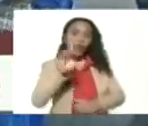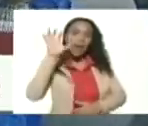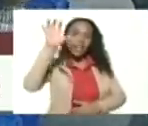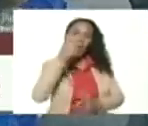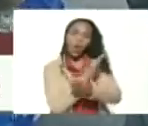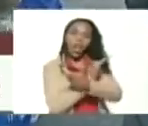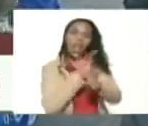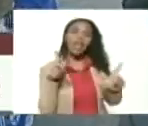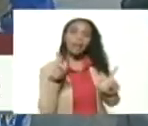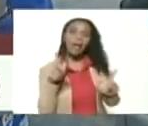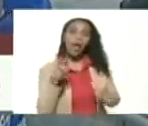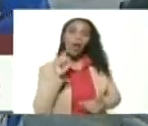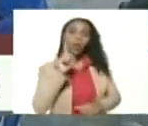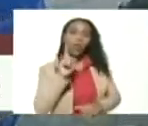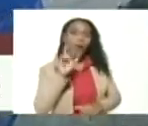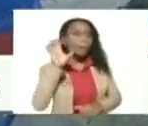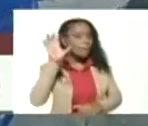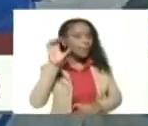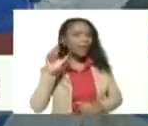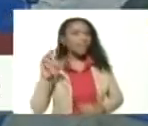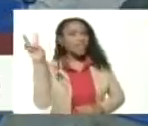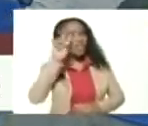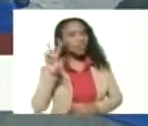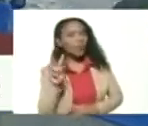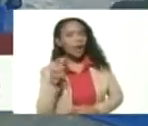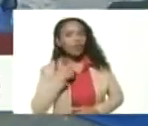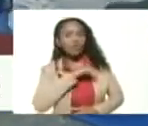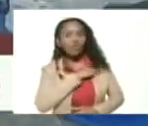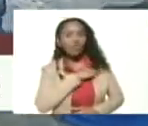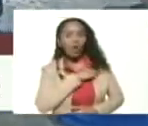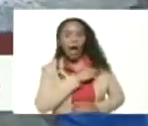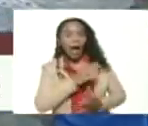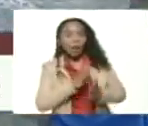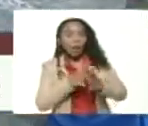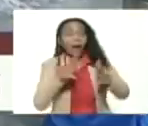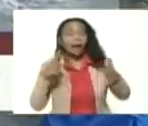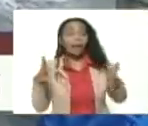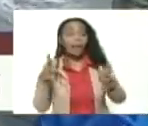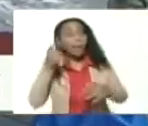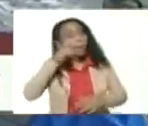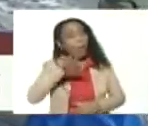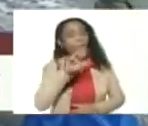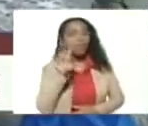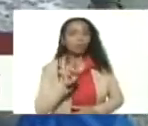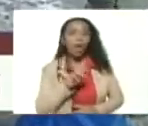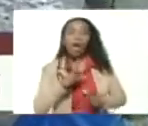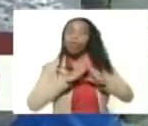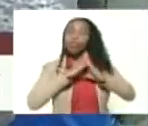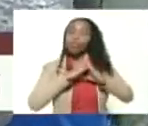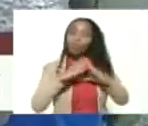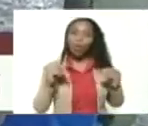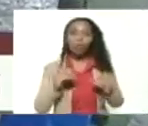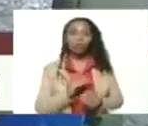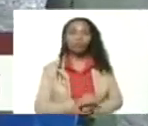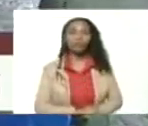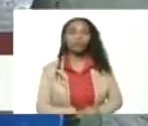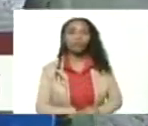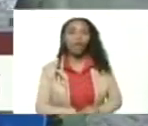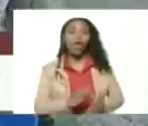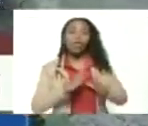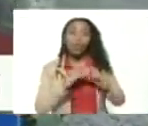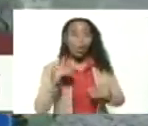libre, de una patria, y es Venezuela. Somos parte de algo más grande, el pueblo de Venezuela. Todos, todos,